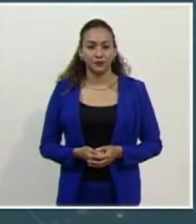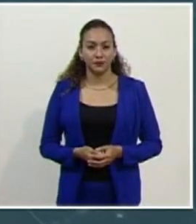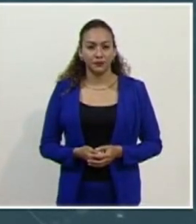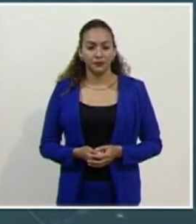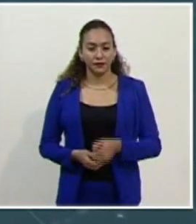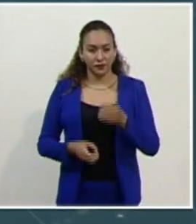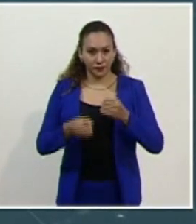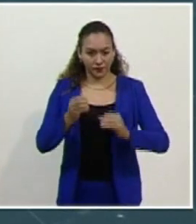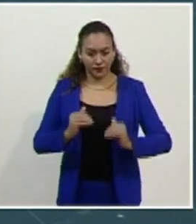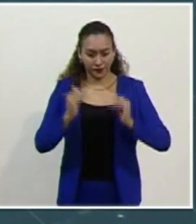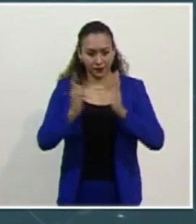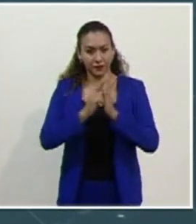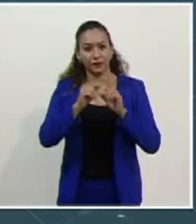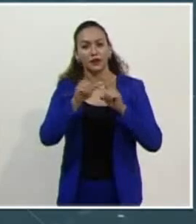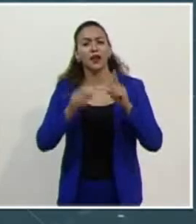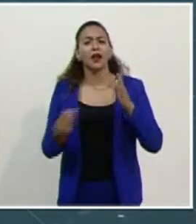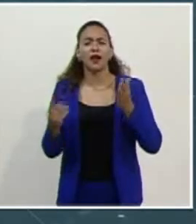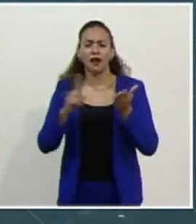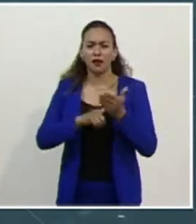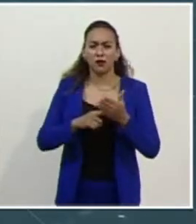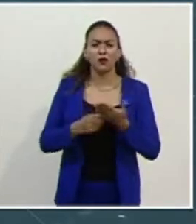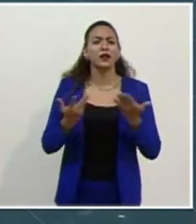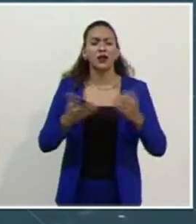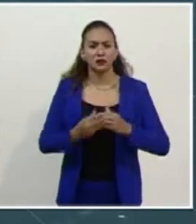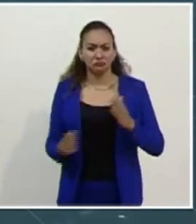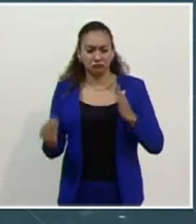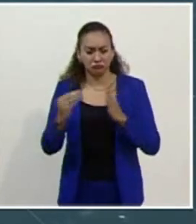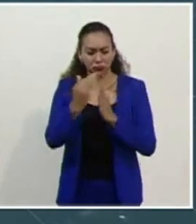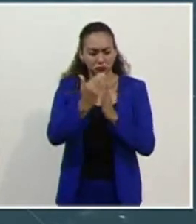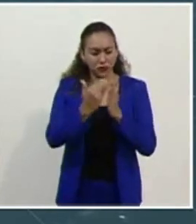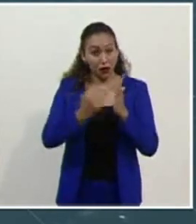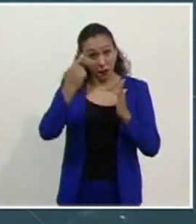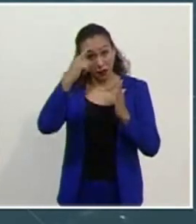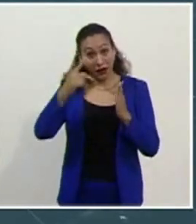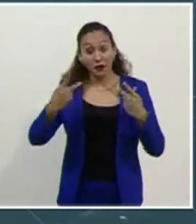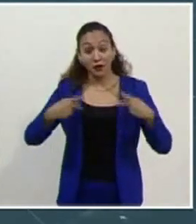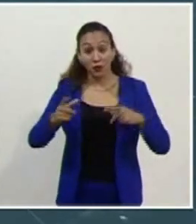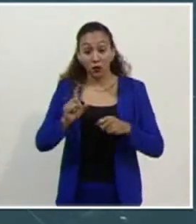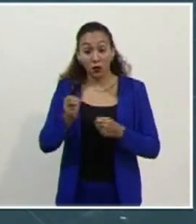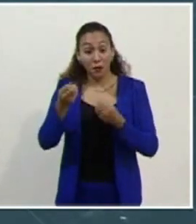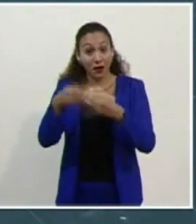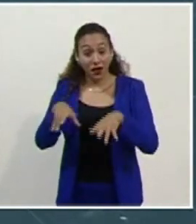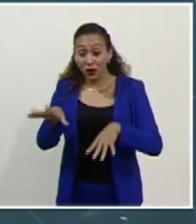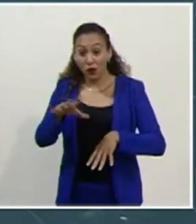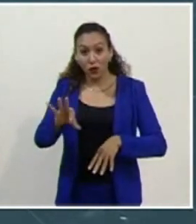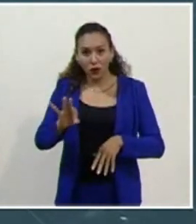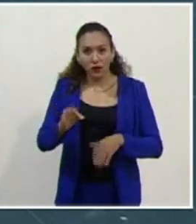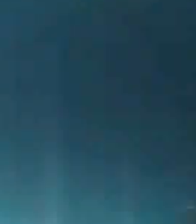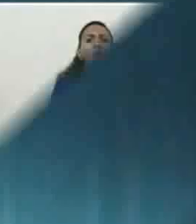La Corte ha establecido criterios que protegen el derecho de búsqueda de personas desaparecidas.